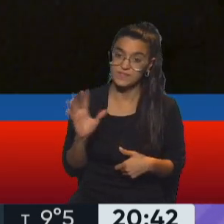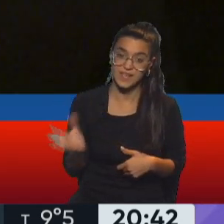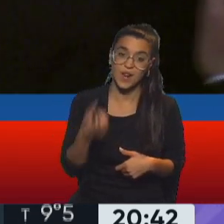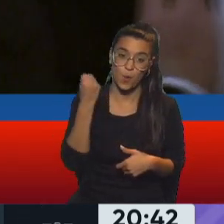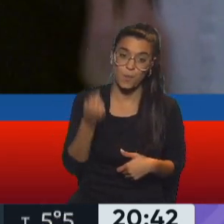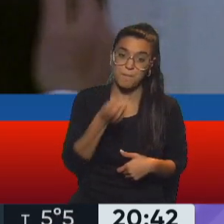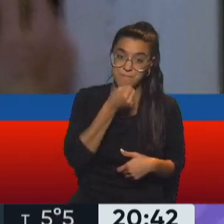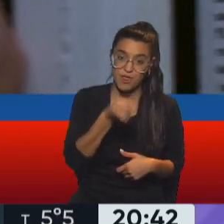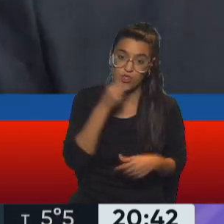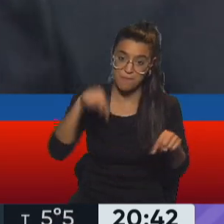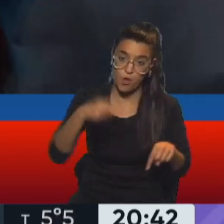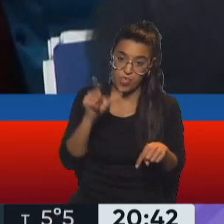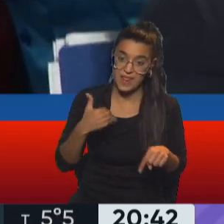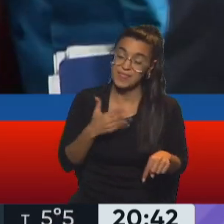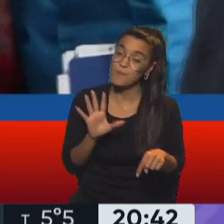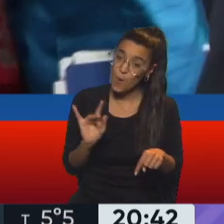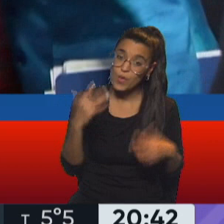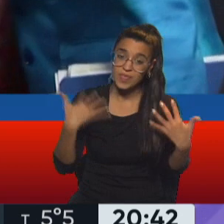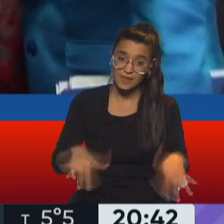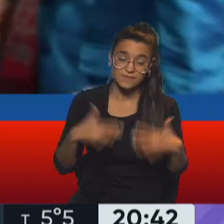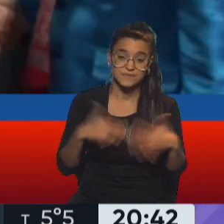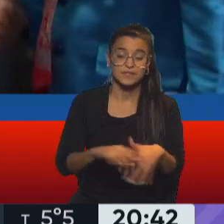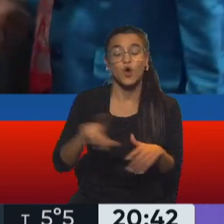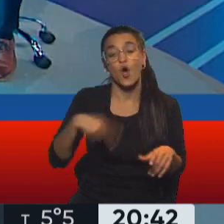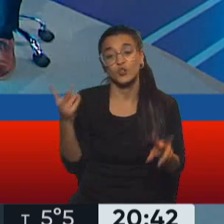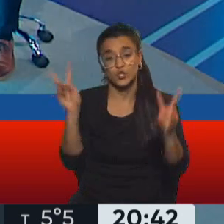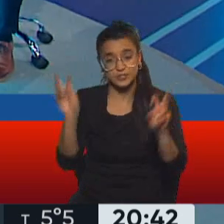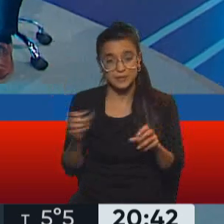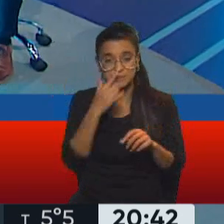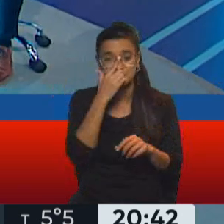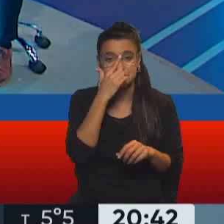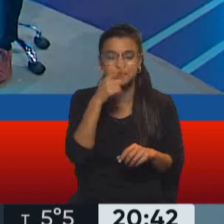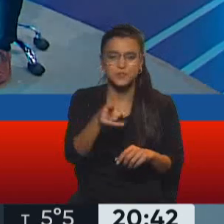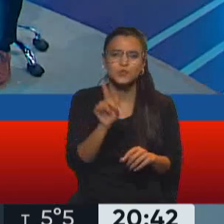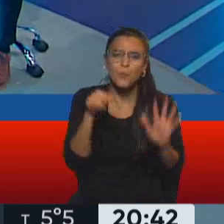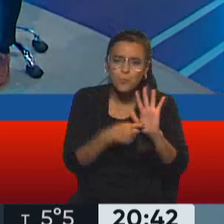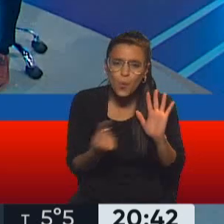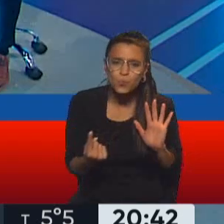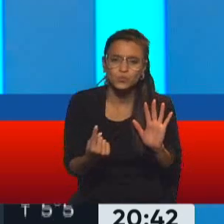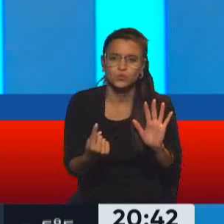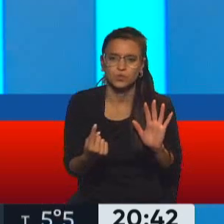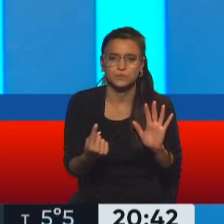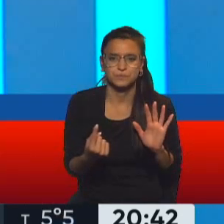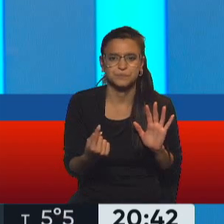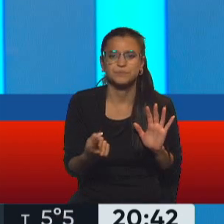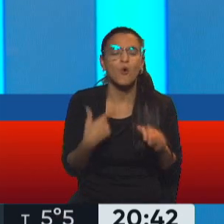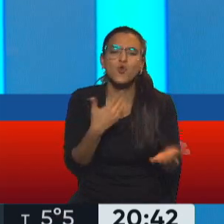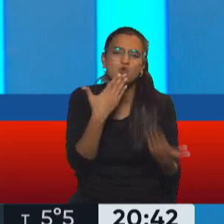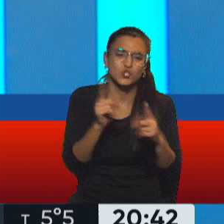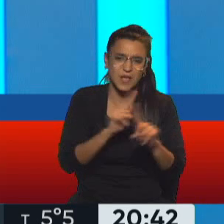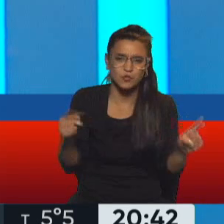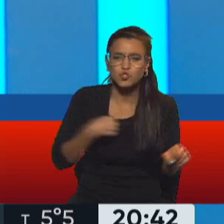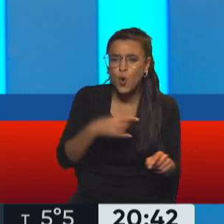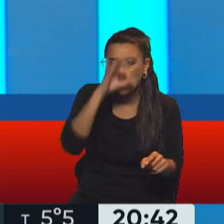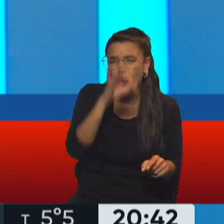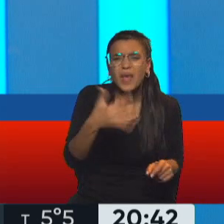el periodismo en la Argentina. Bueno, También ese es otro punto, tema. ese es un punto del que se trata de no hablar. Yo nunca entiendo